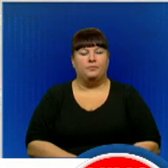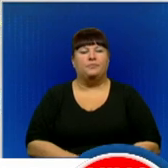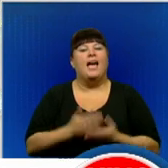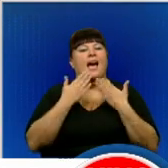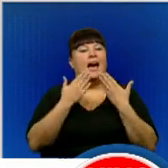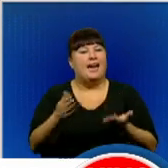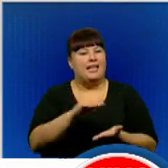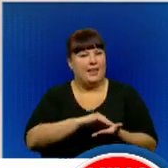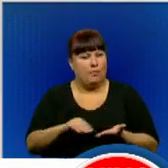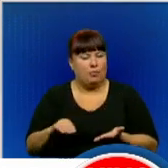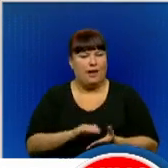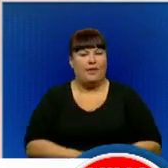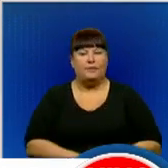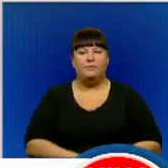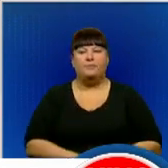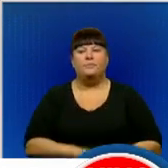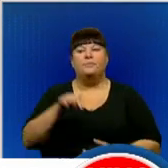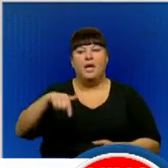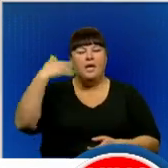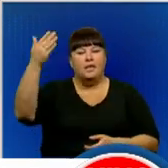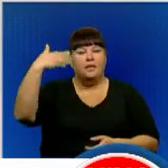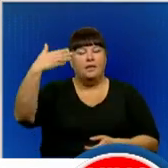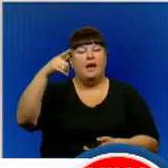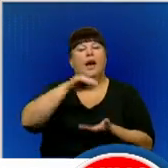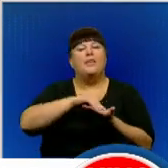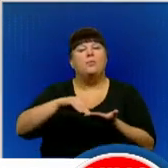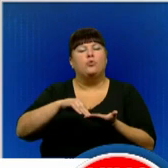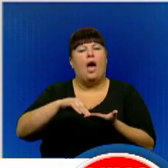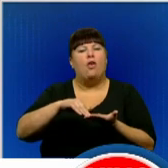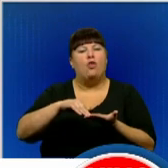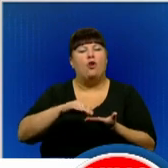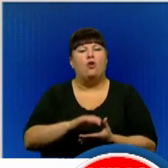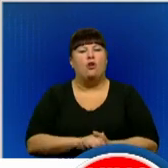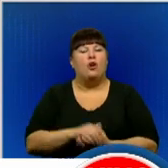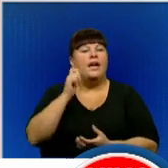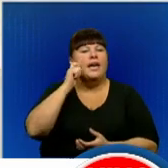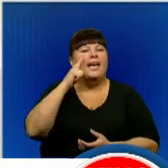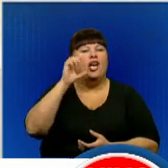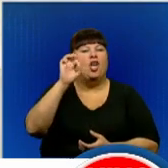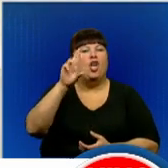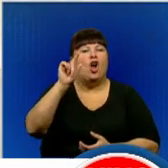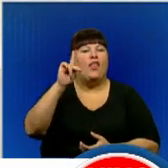muchas gracias diputada tiene la palabra diputado juan carlos giordano